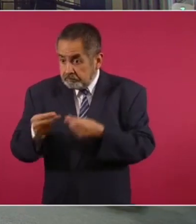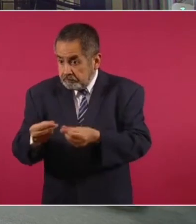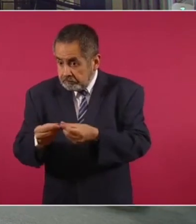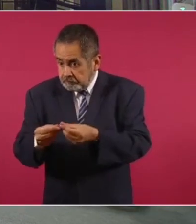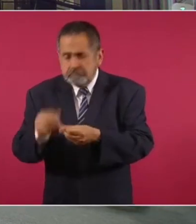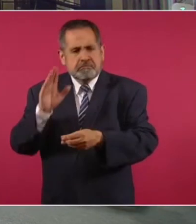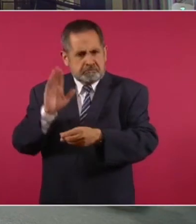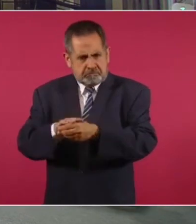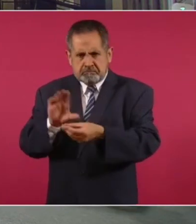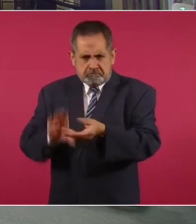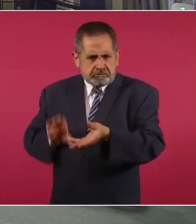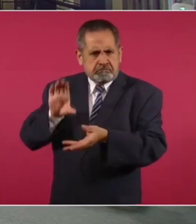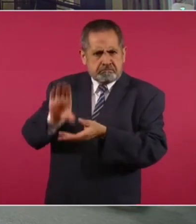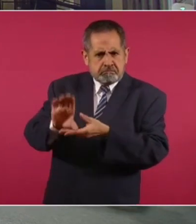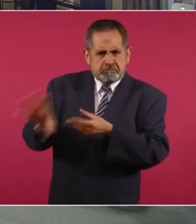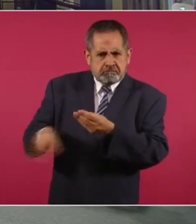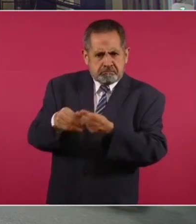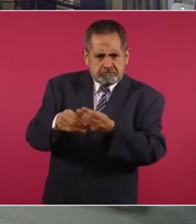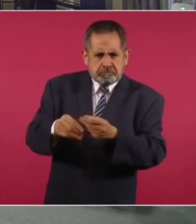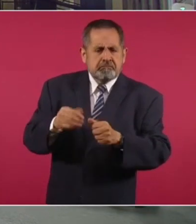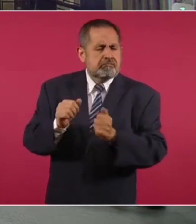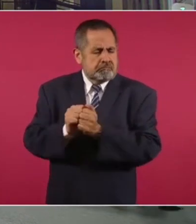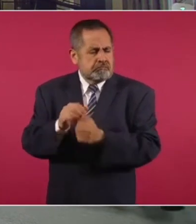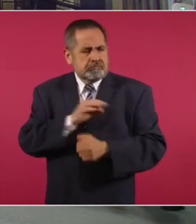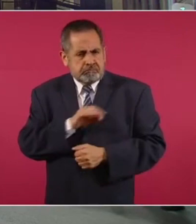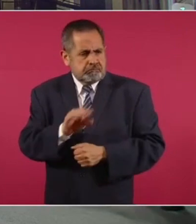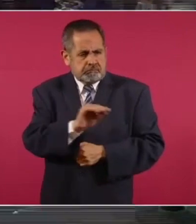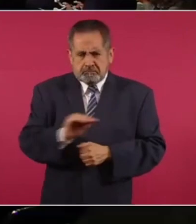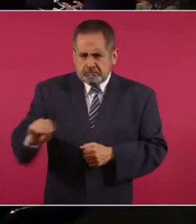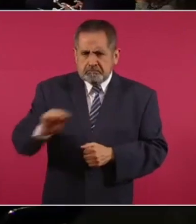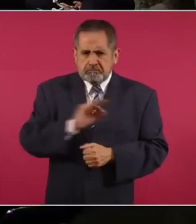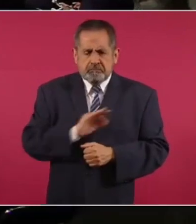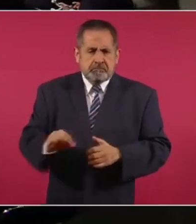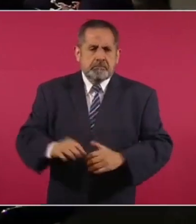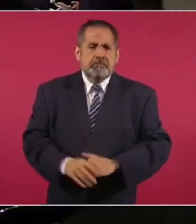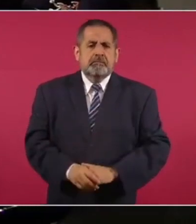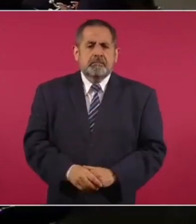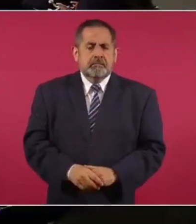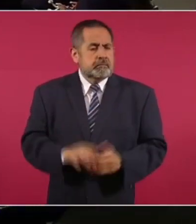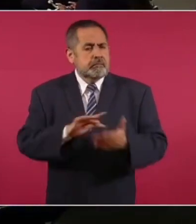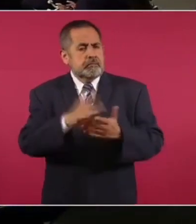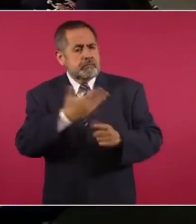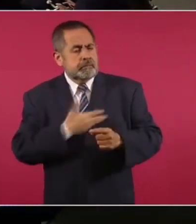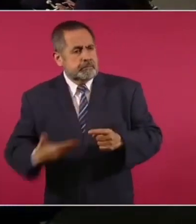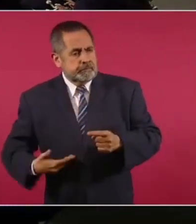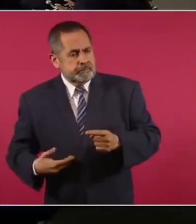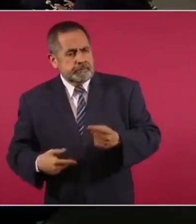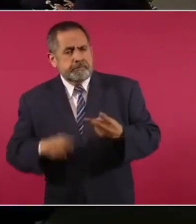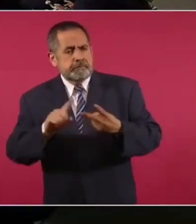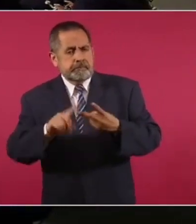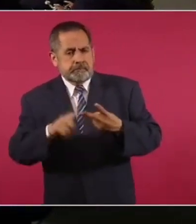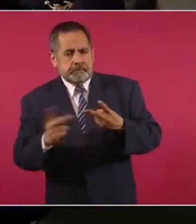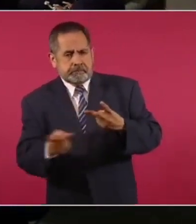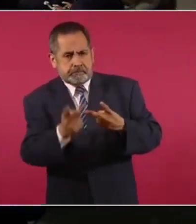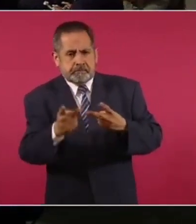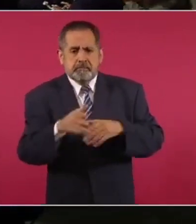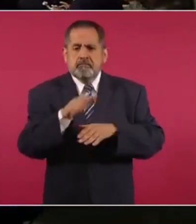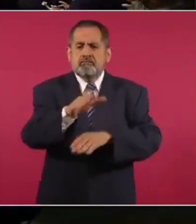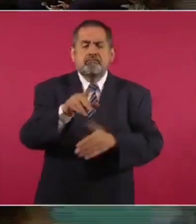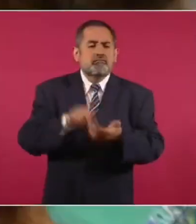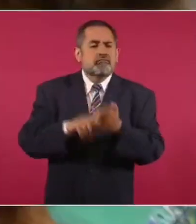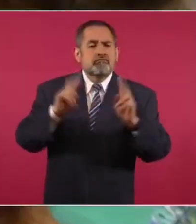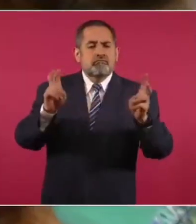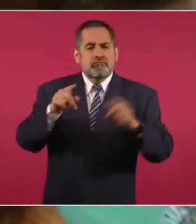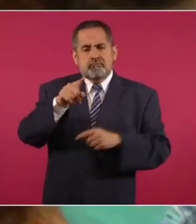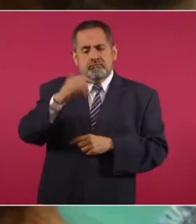cabo transferencias de un programa a otro. Bien, gracias, presidente. Mi segunda pregunta tiene que ver con un tema